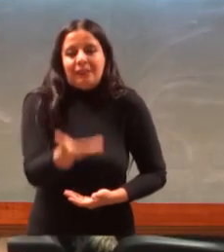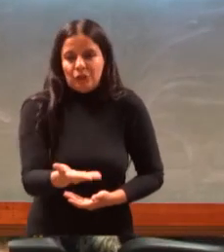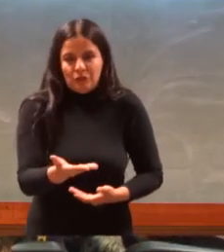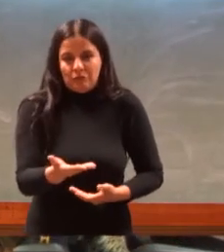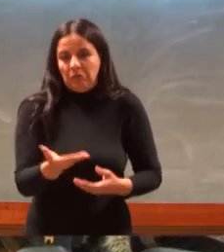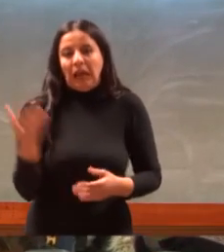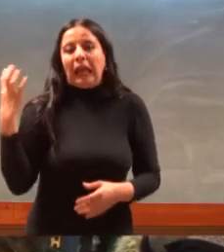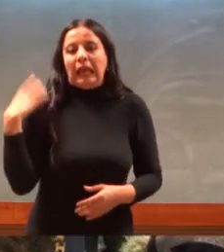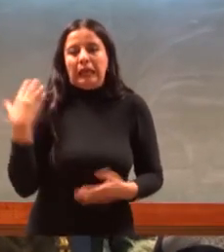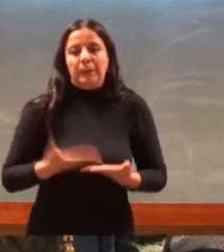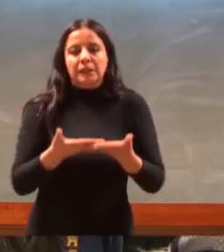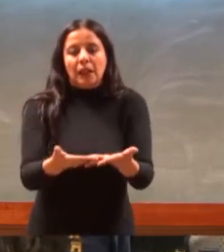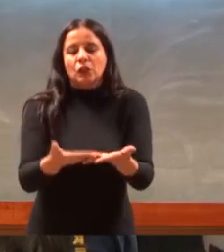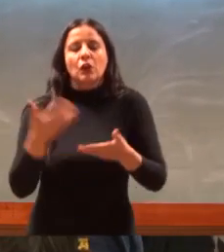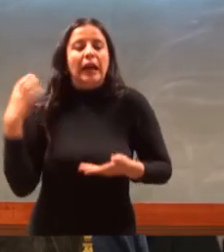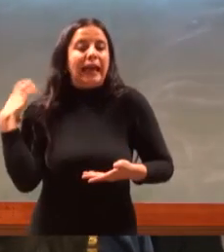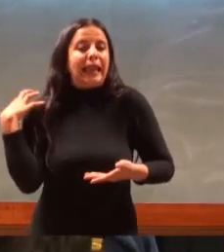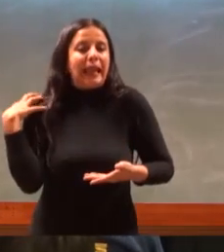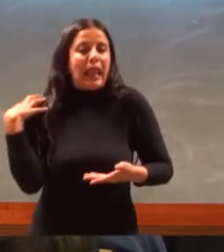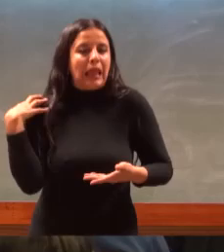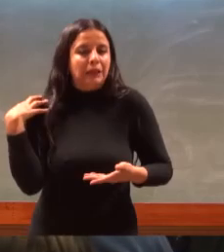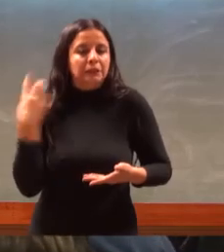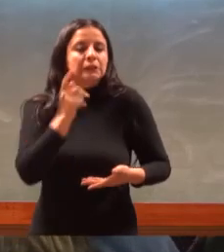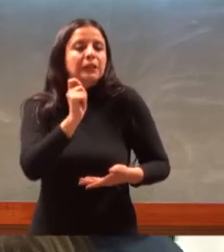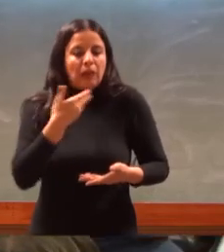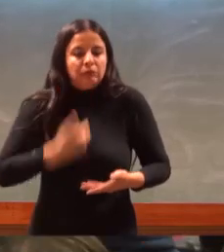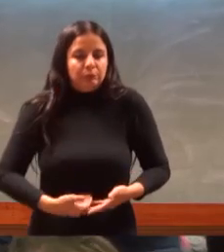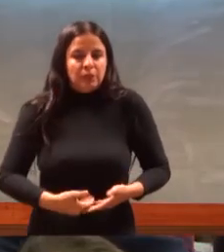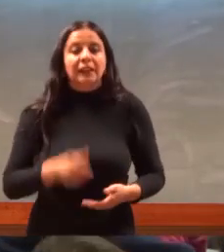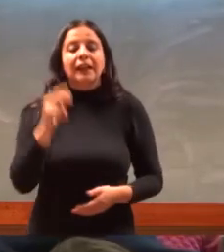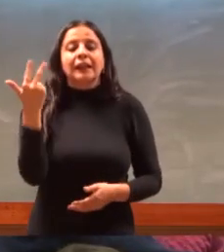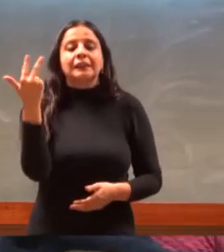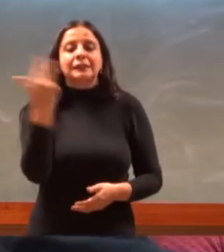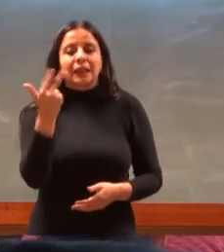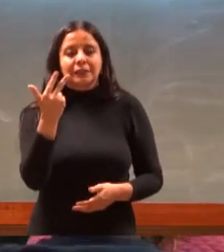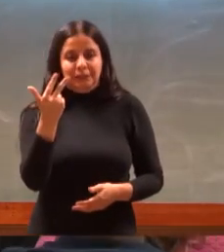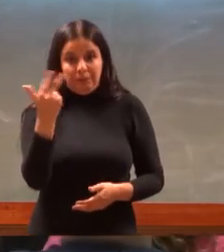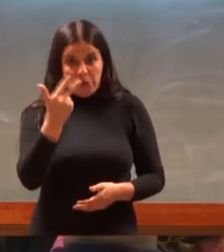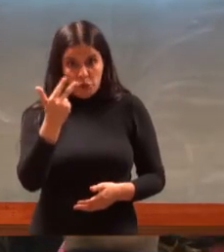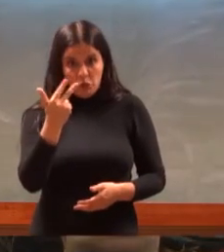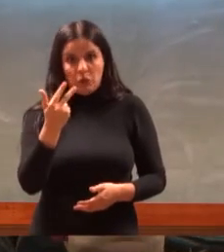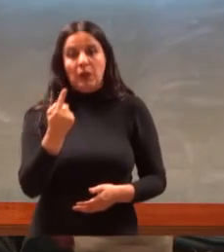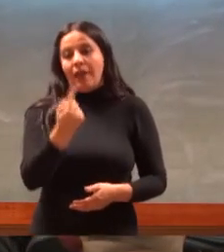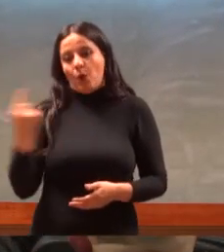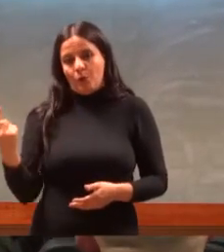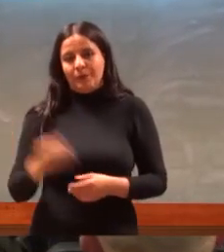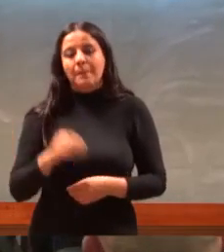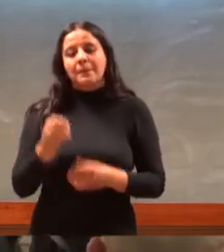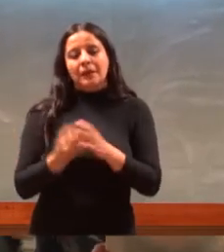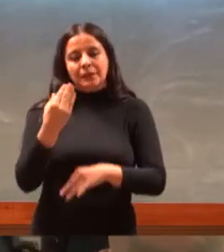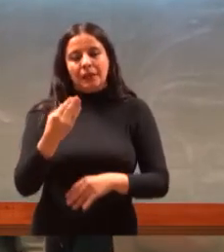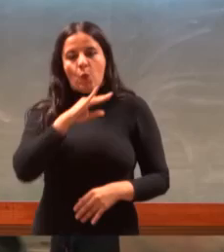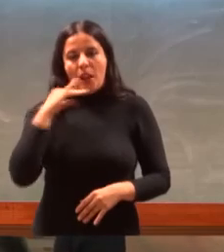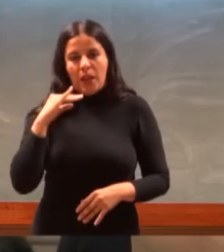de cada candidato tiene 3 minutos cada uno comienza en este caso Juan Pablo